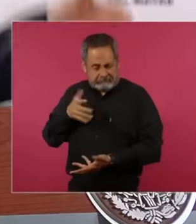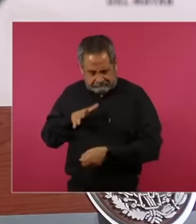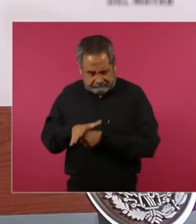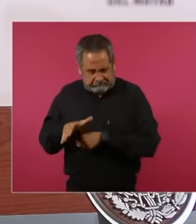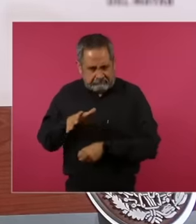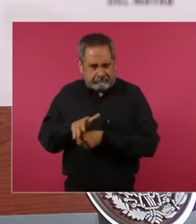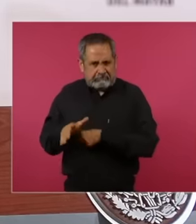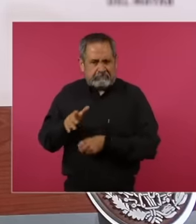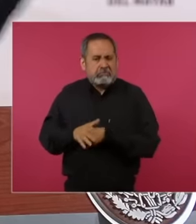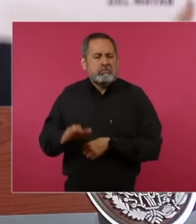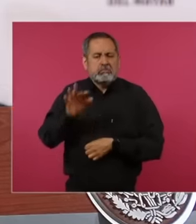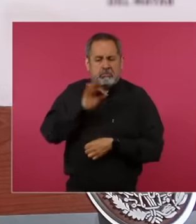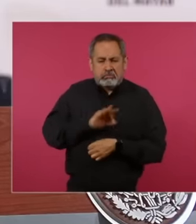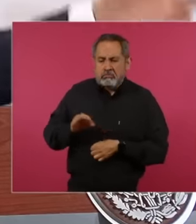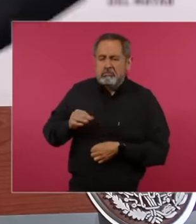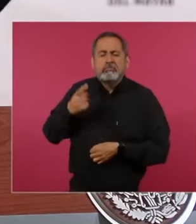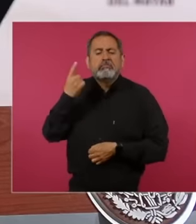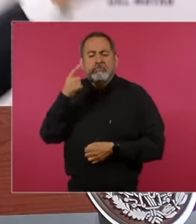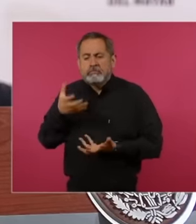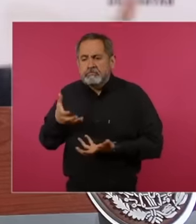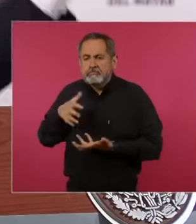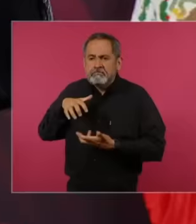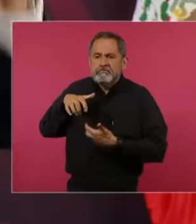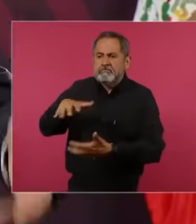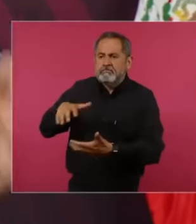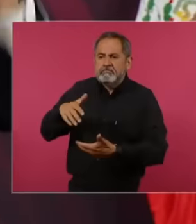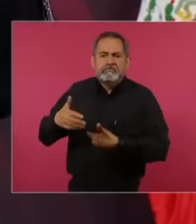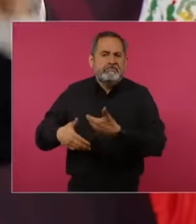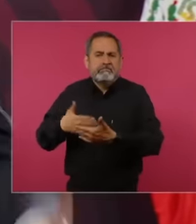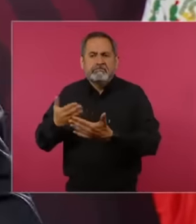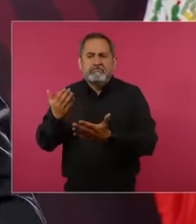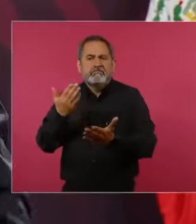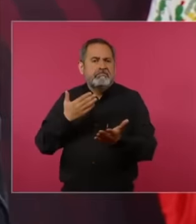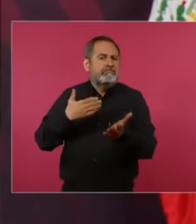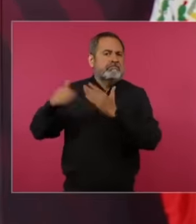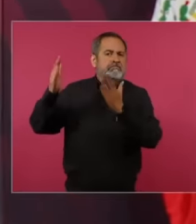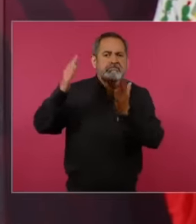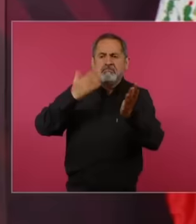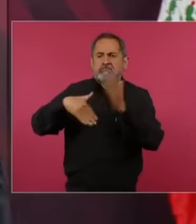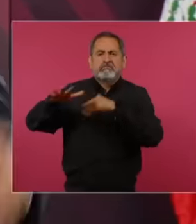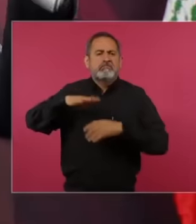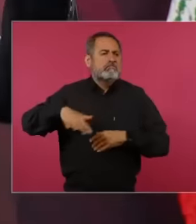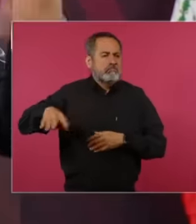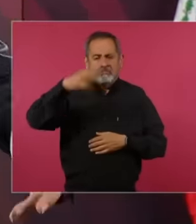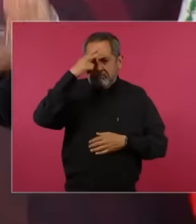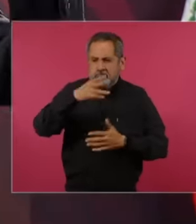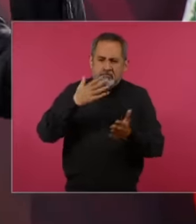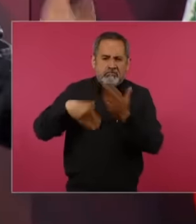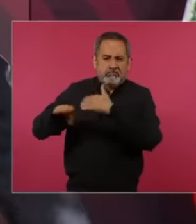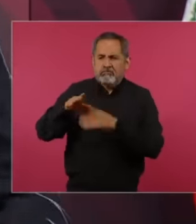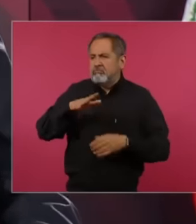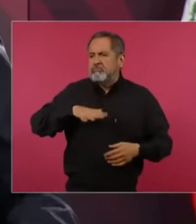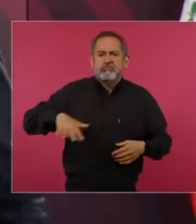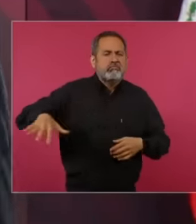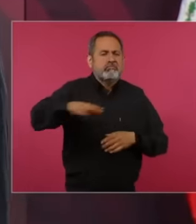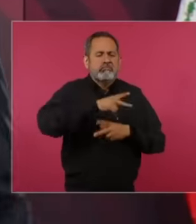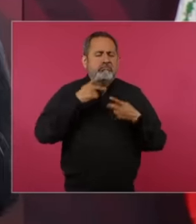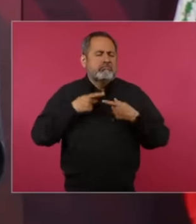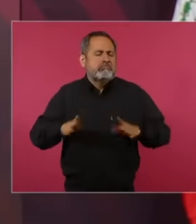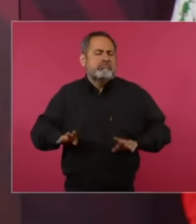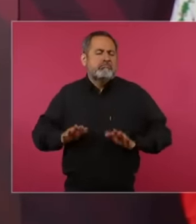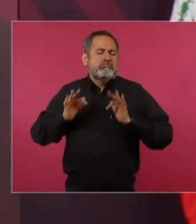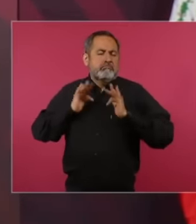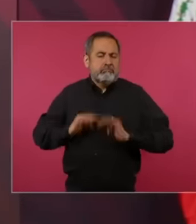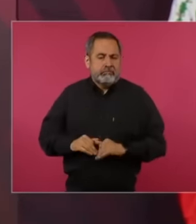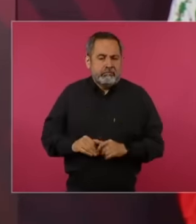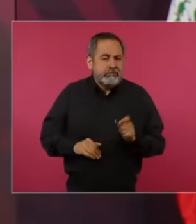necesaria para impulsar el desarrollo de México y garantizar el bienestar del pueblo.